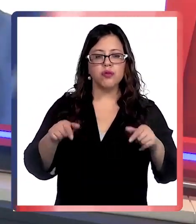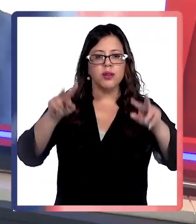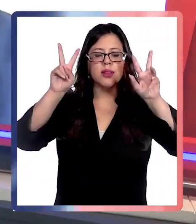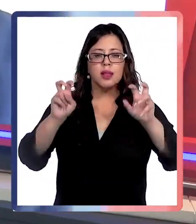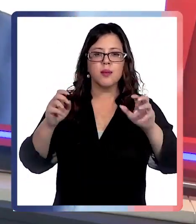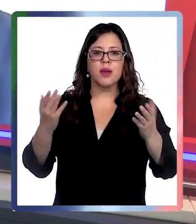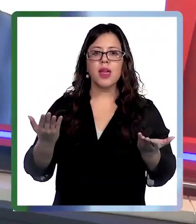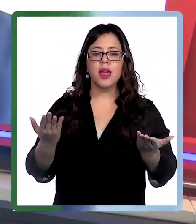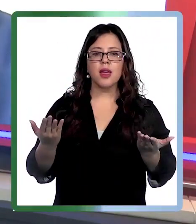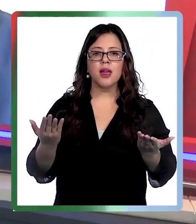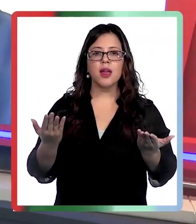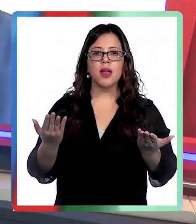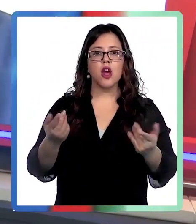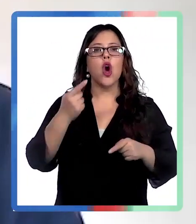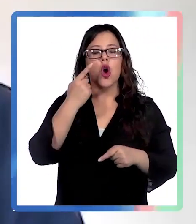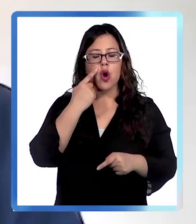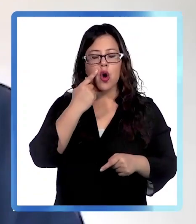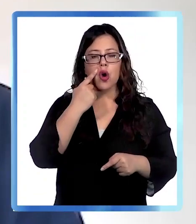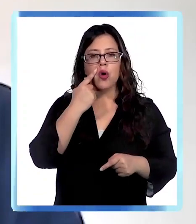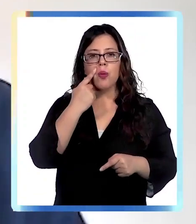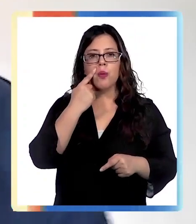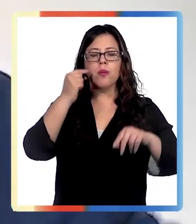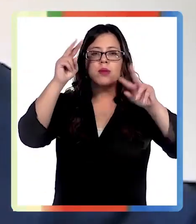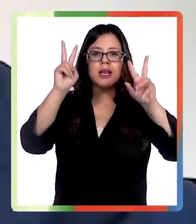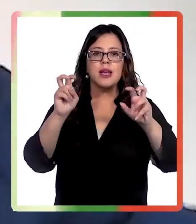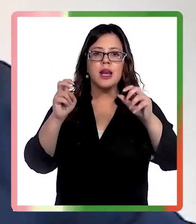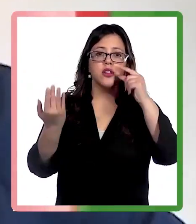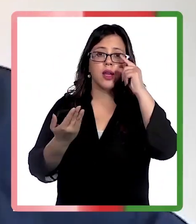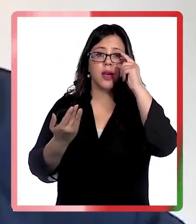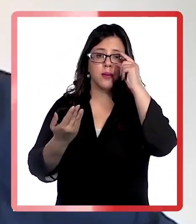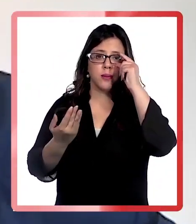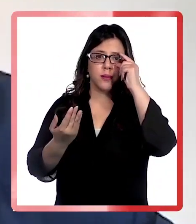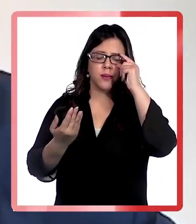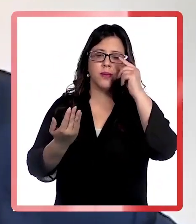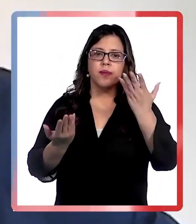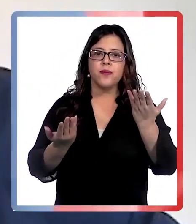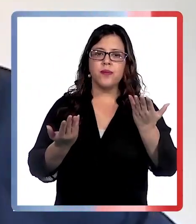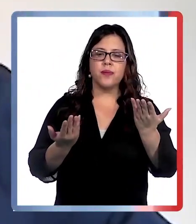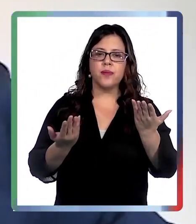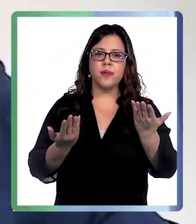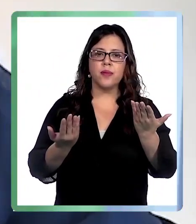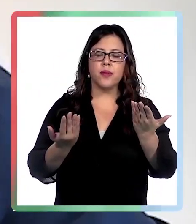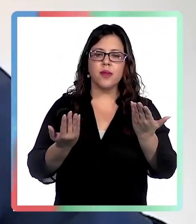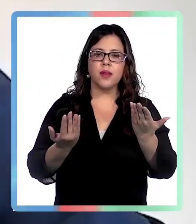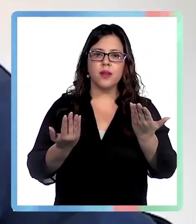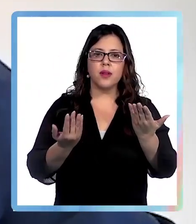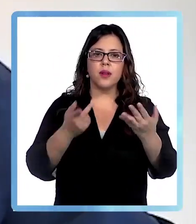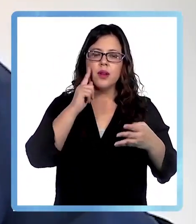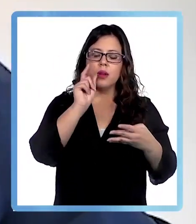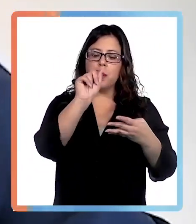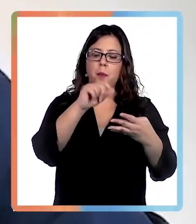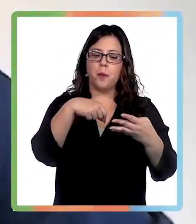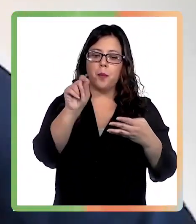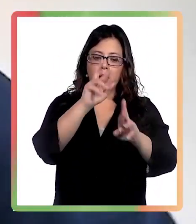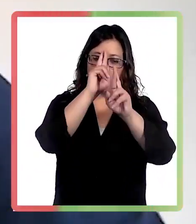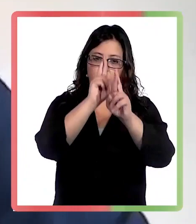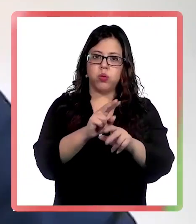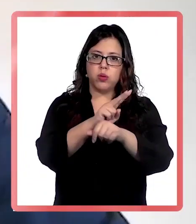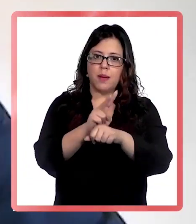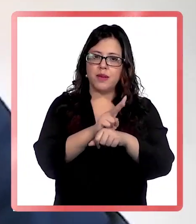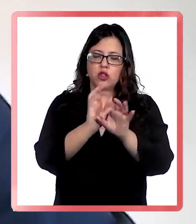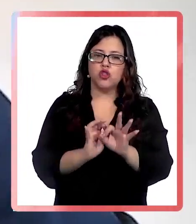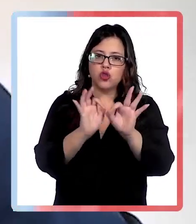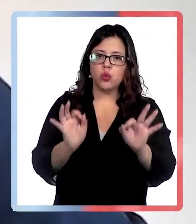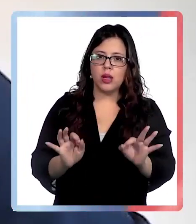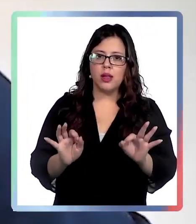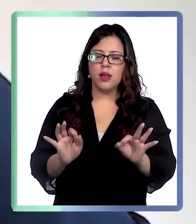caso del reconocimiento desde la administración educativa, en la percepción de los